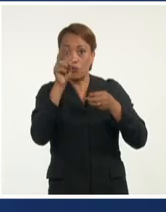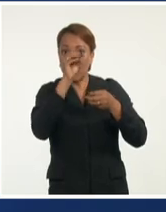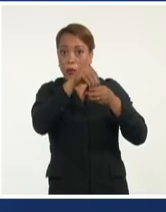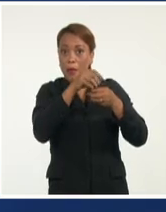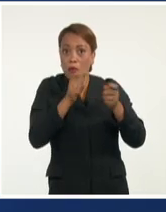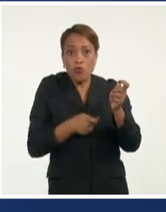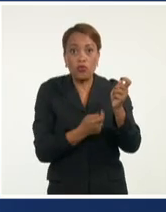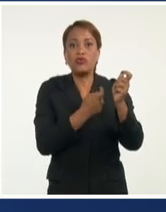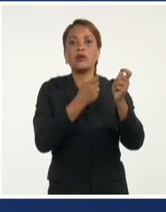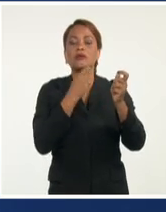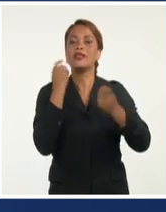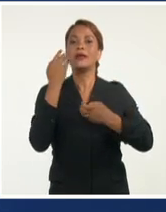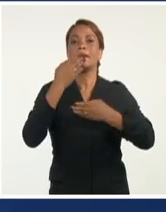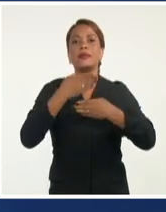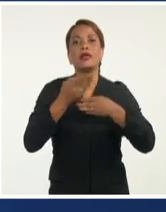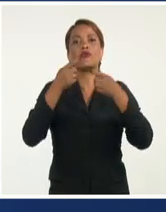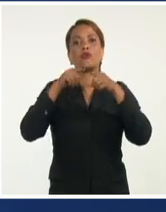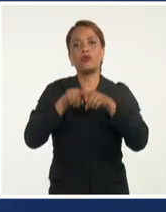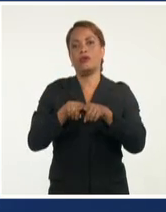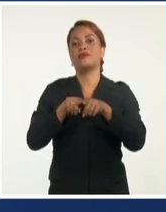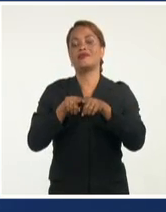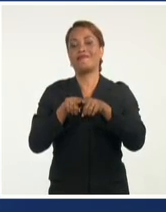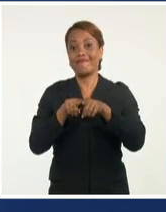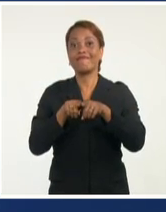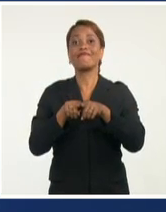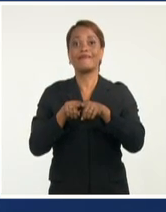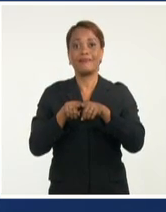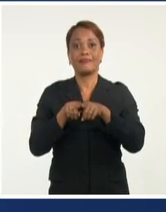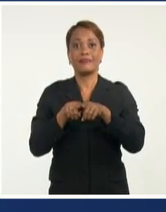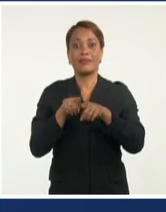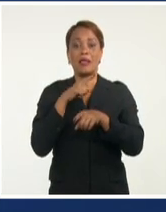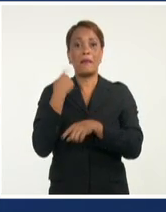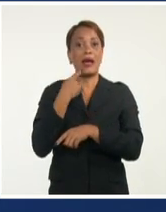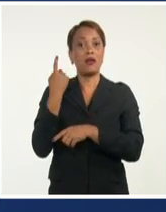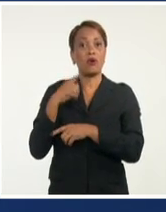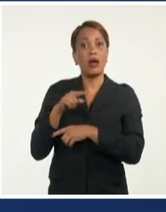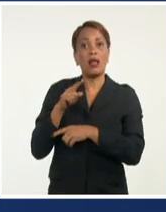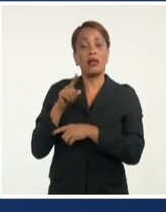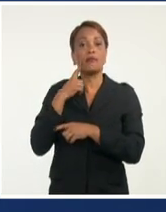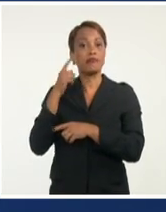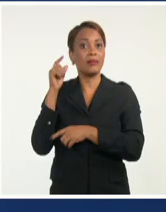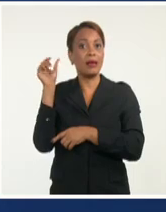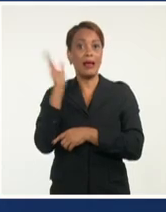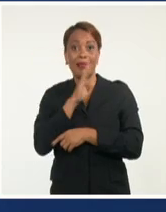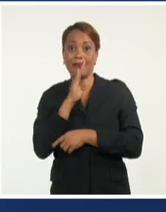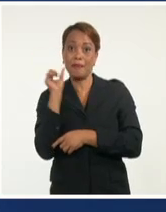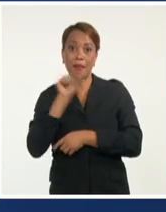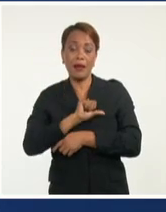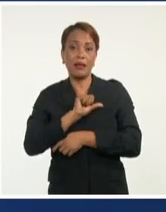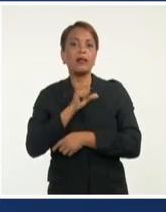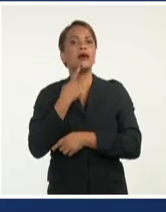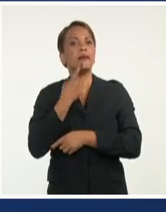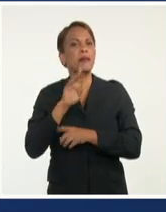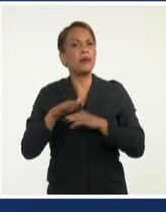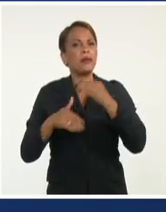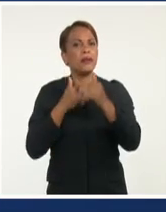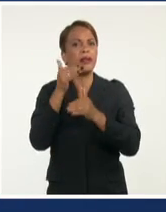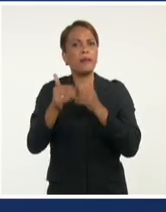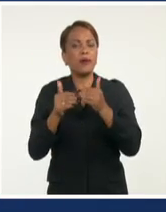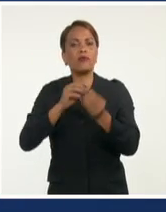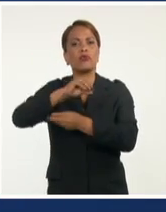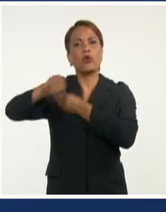que impidieron una acción unitaria, no tanto para derrocar a Machado como para después avanzar en una profundización de un